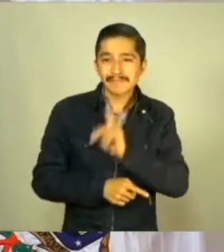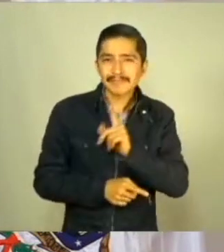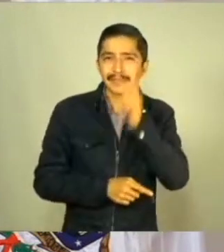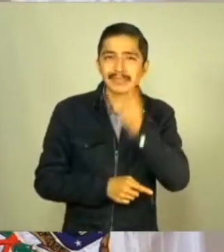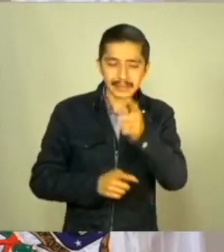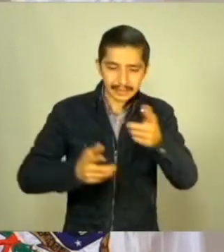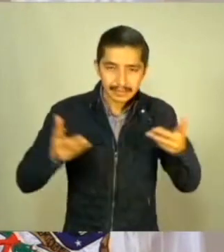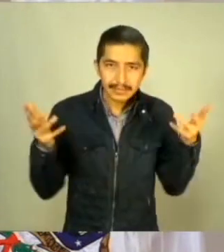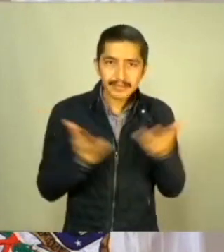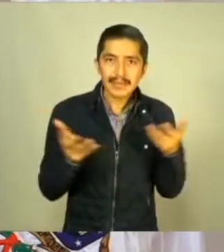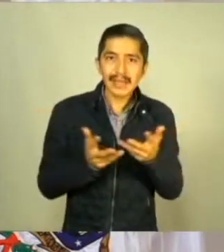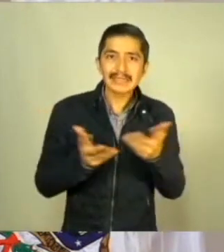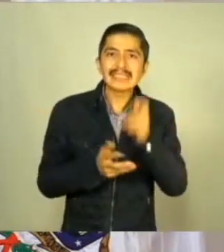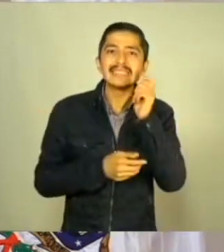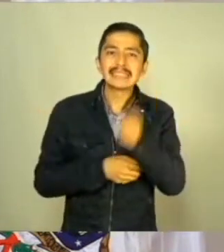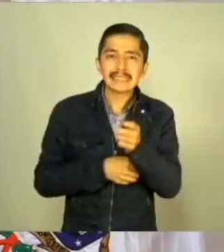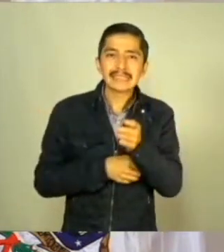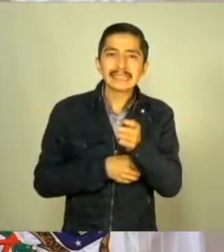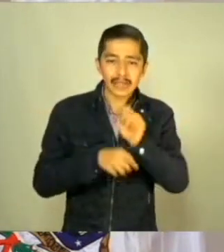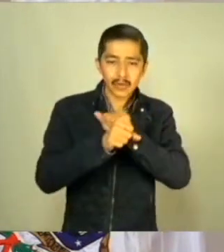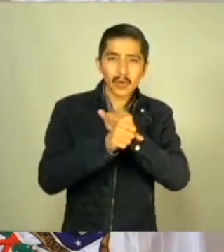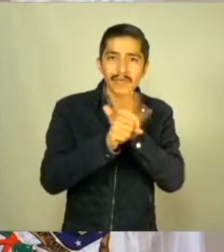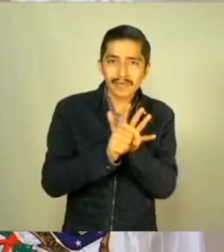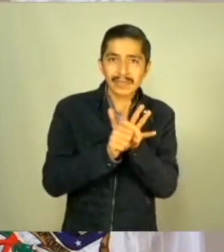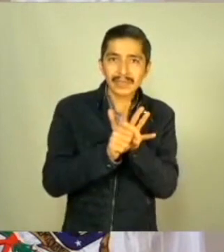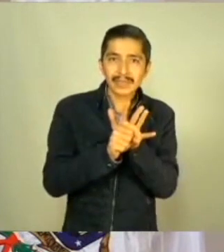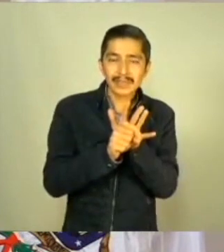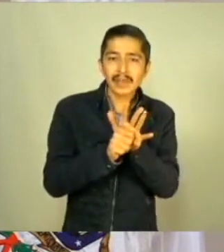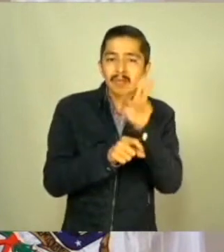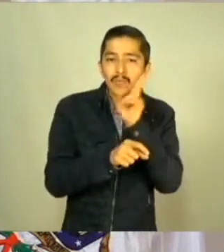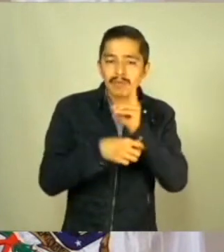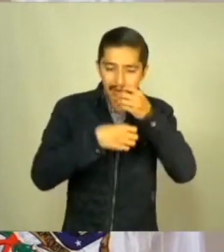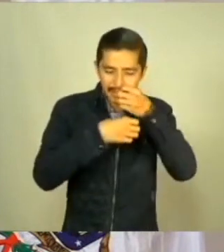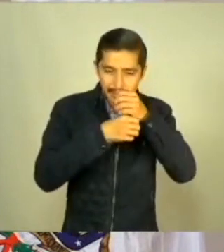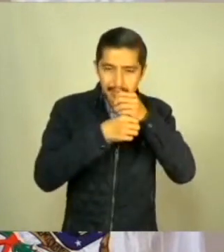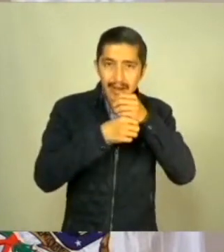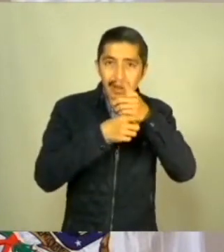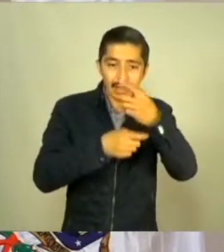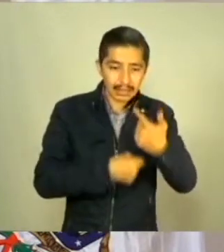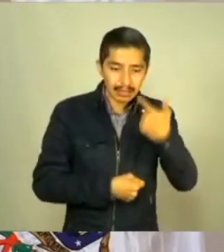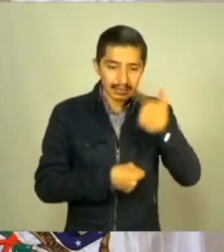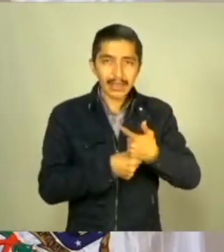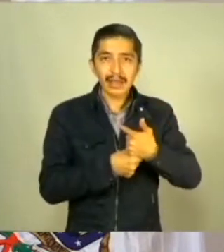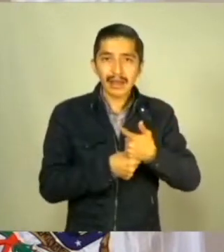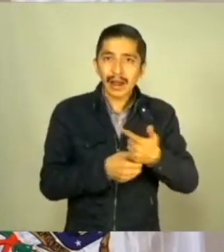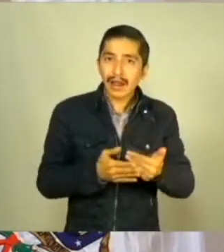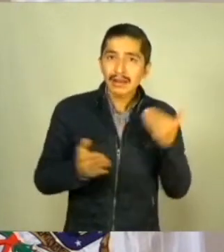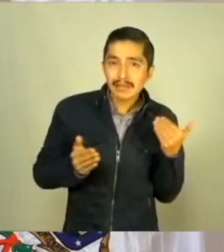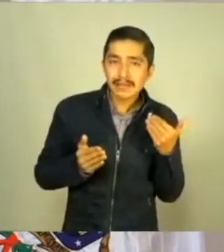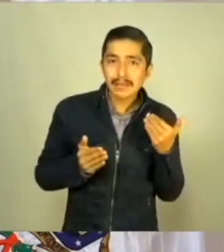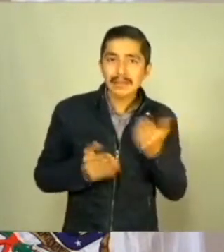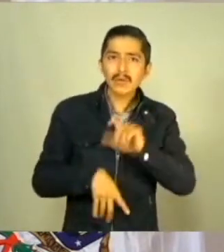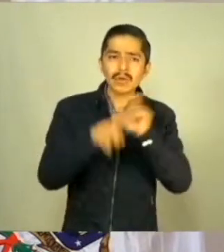realizarse la prueba del cob y para detectarlo temprano cuando se presente